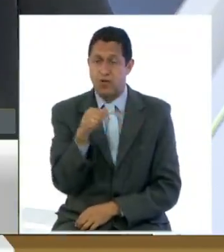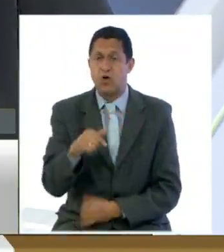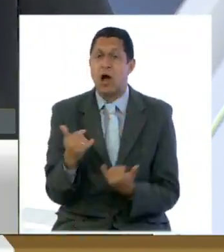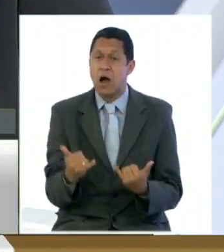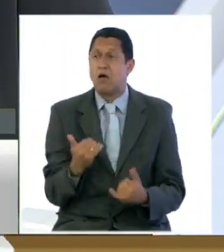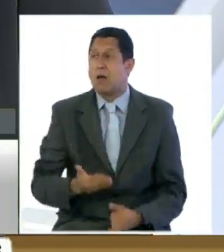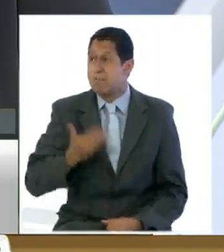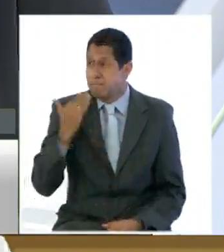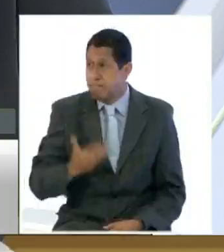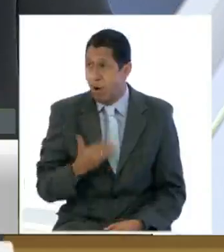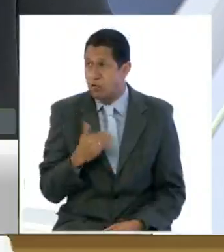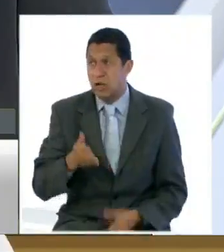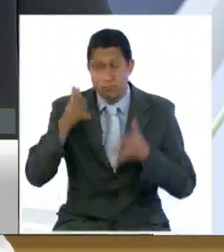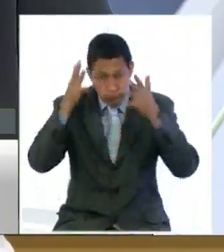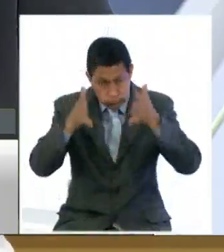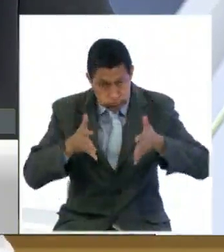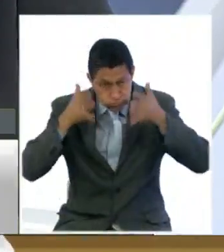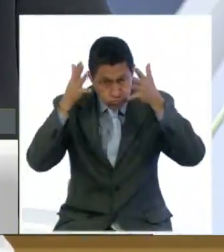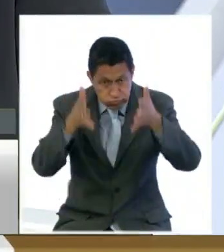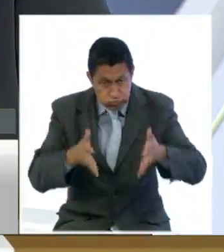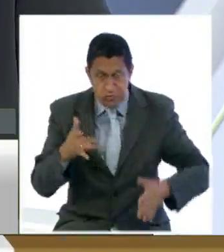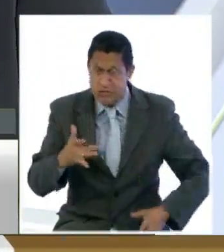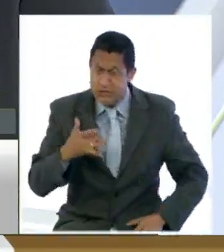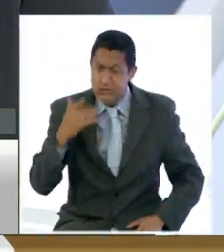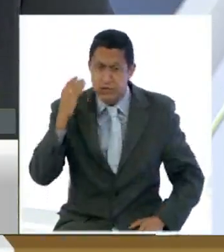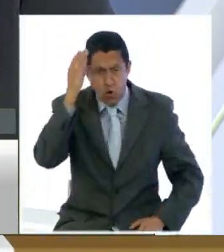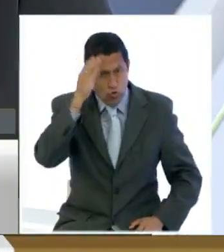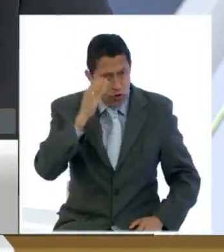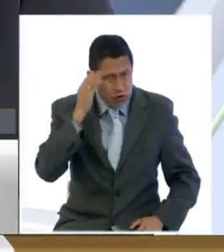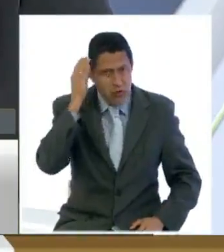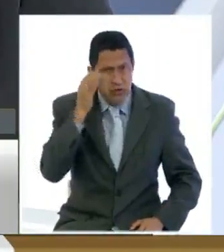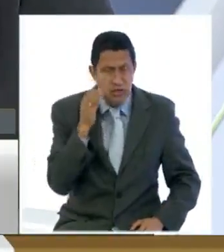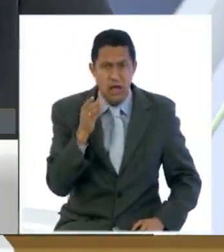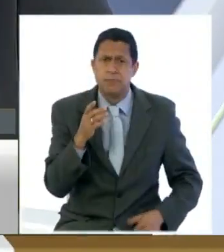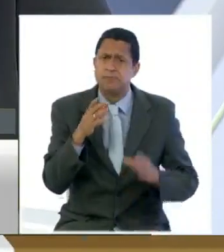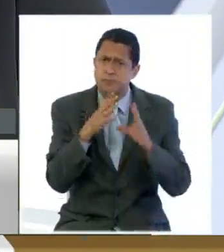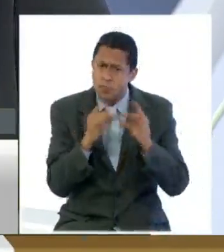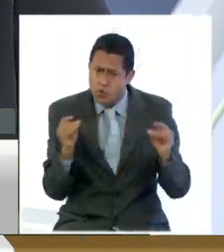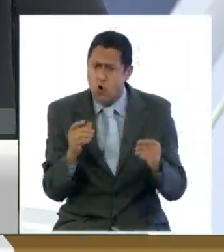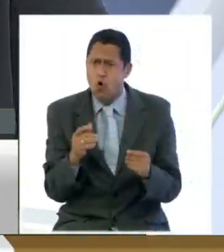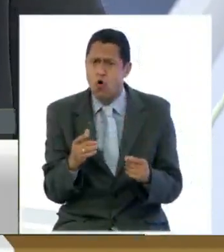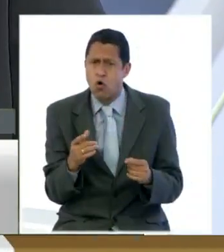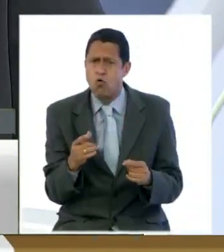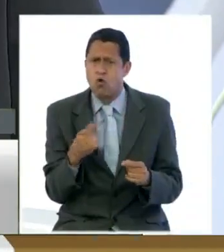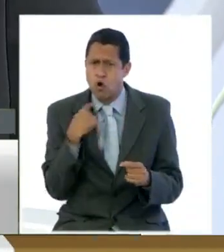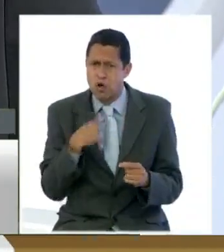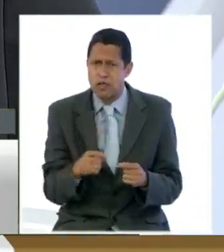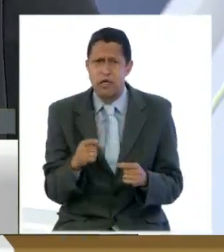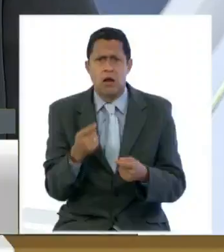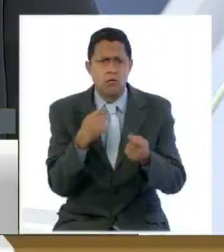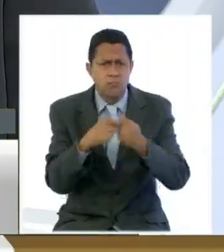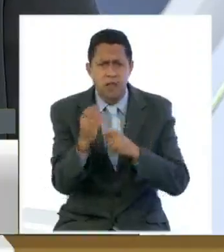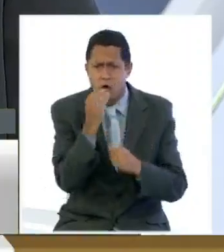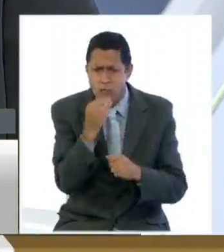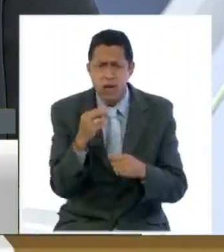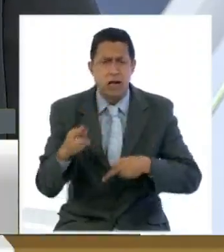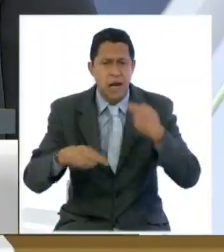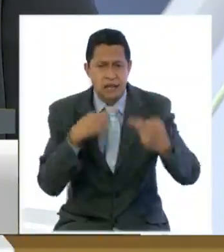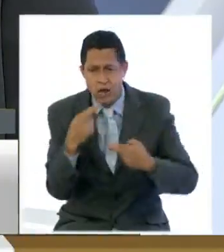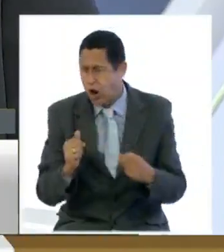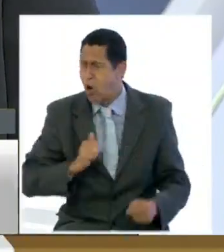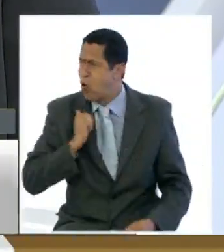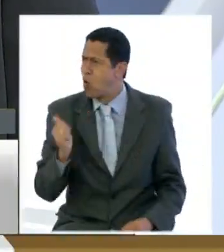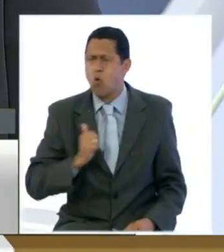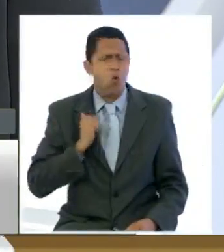momento importante de capacitar, educar y sensibilizar. Y todo manipulador, así sea en la cantina, en su casa, en el restaurante, en